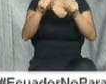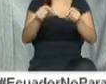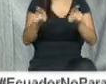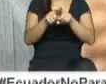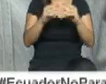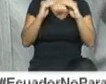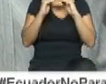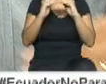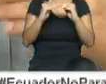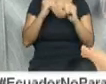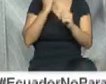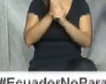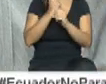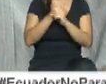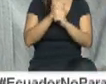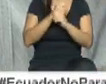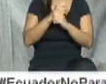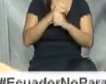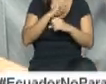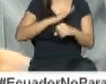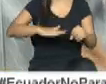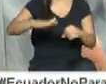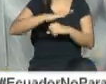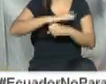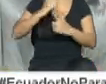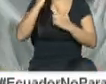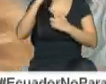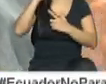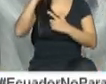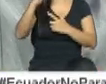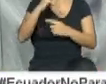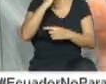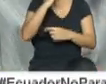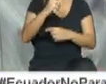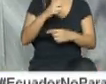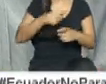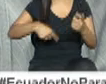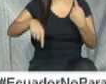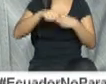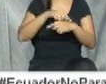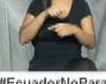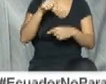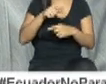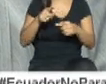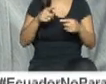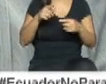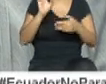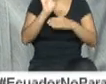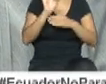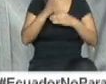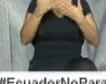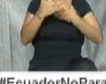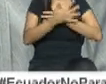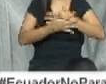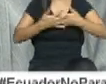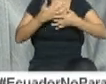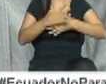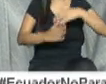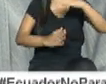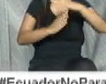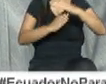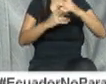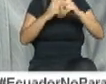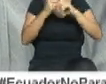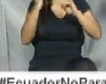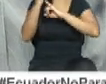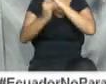nivel operacional y operativo de las Fuerzas Armadas. Porque mira, yo no creo, si bien vivimos en una región de paz, el escenario internacional siempre es